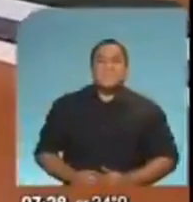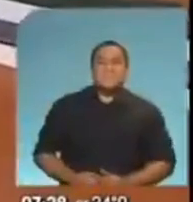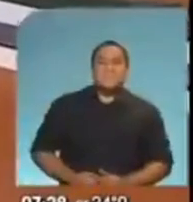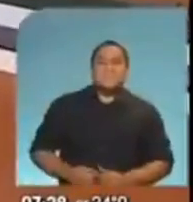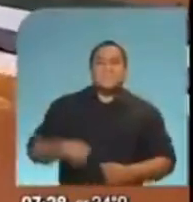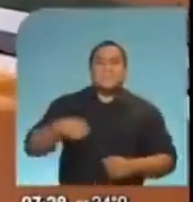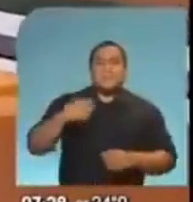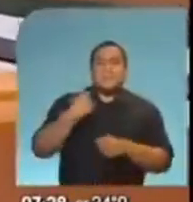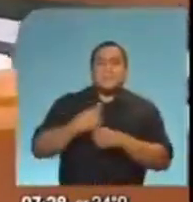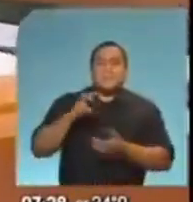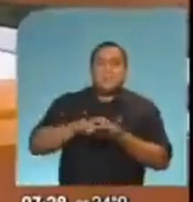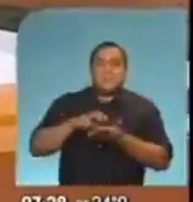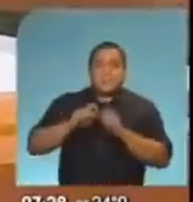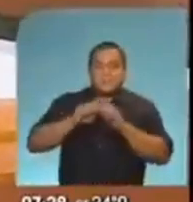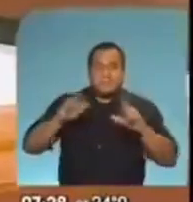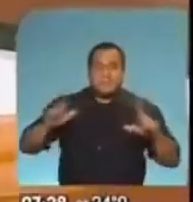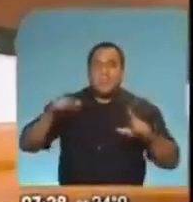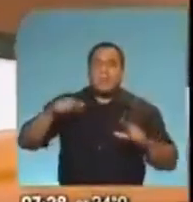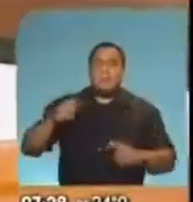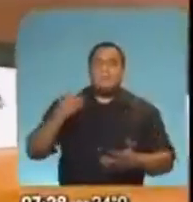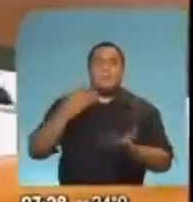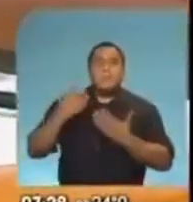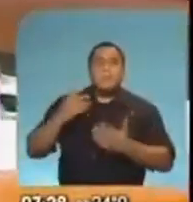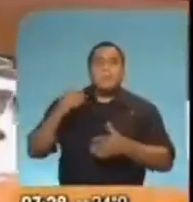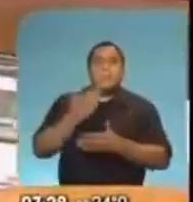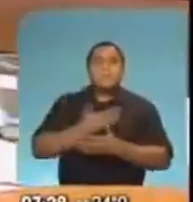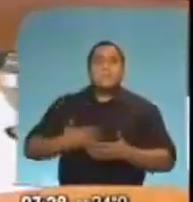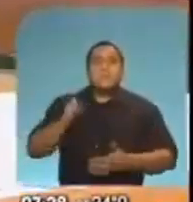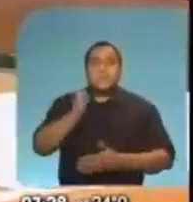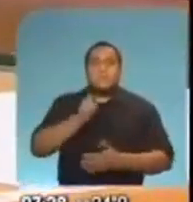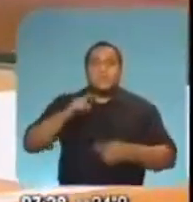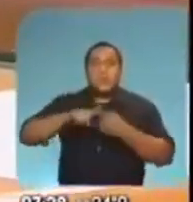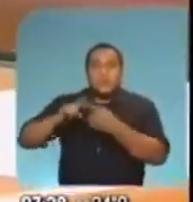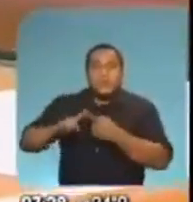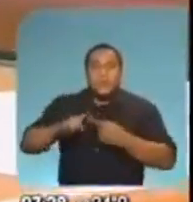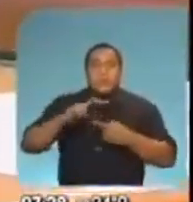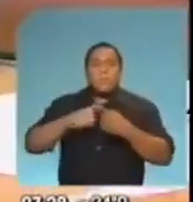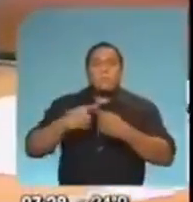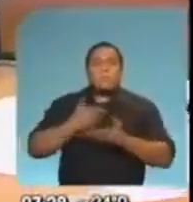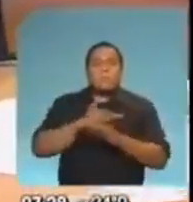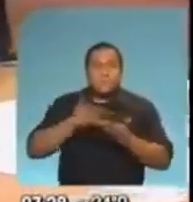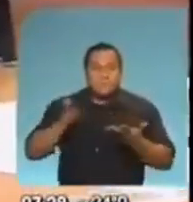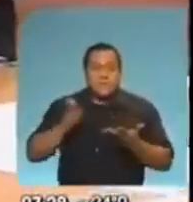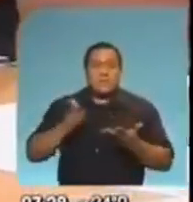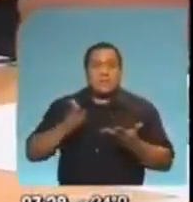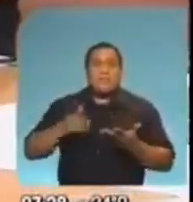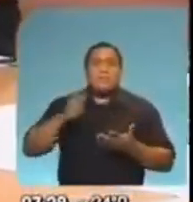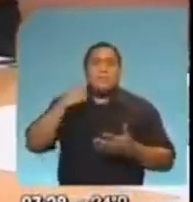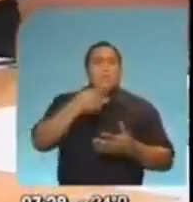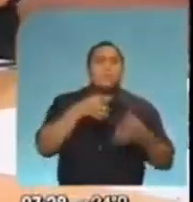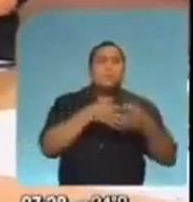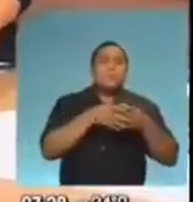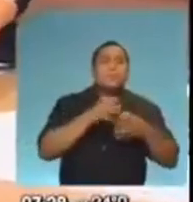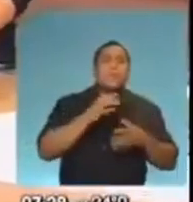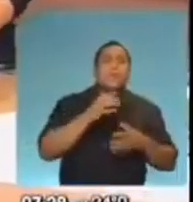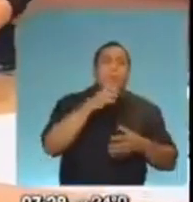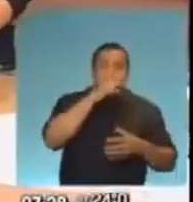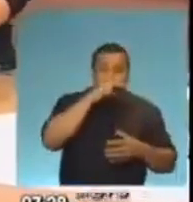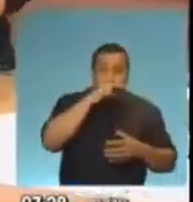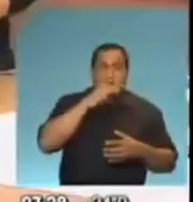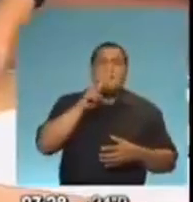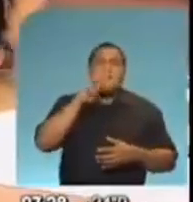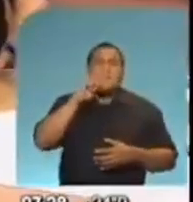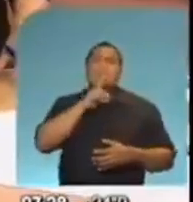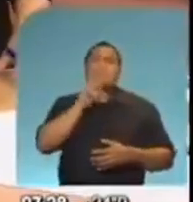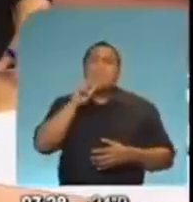En esta primera edición de Noticias ya mismo estamos saludando a la Presidenta del Consejo Nacional de Coordinación de Políticas Sociales y también concejala de la Ciudad de La Plata, Victoria Tolosa Paz.